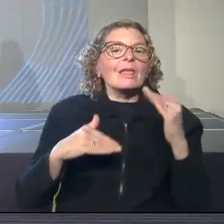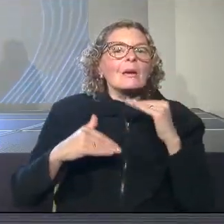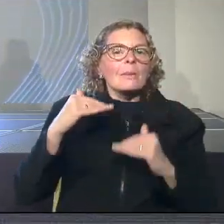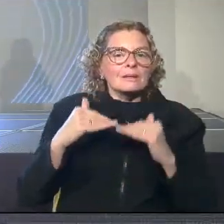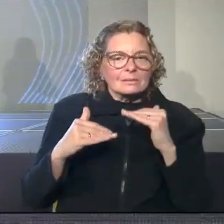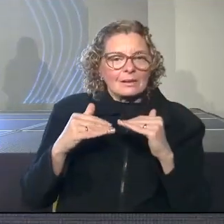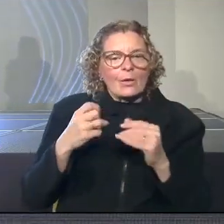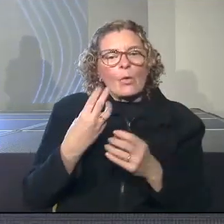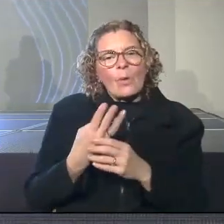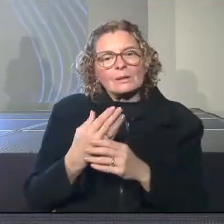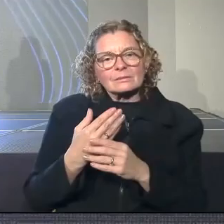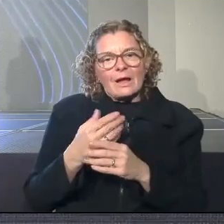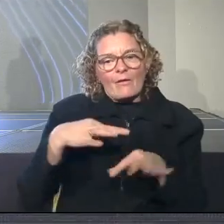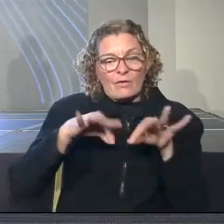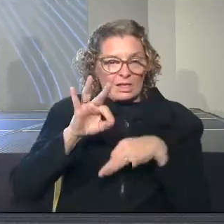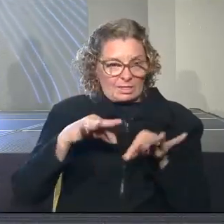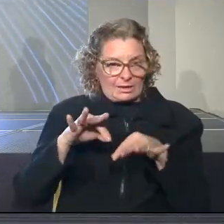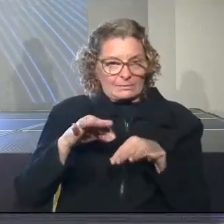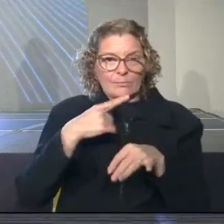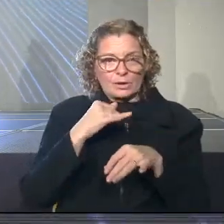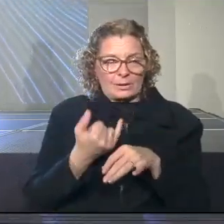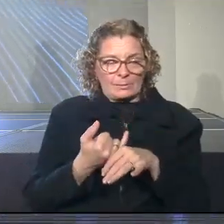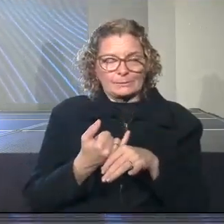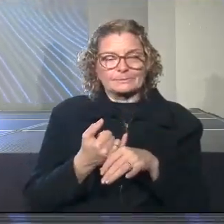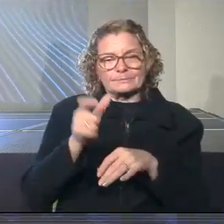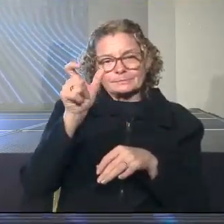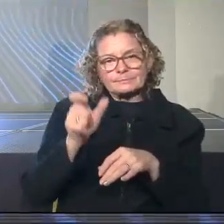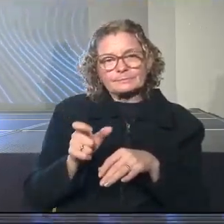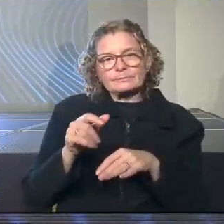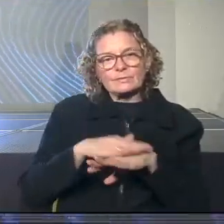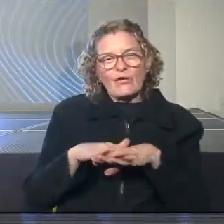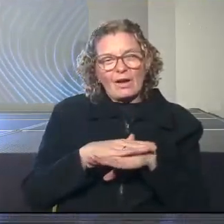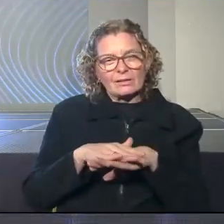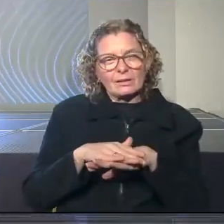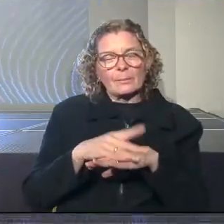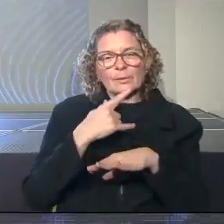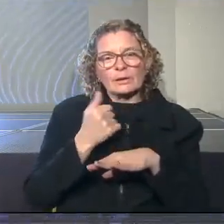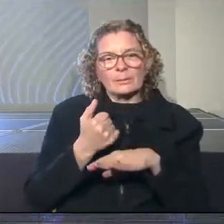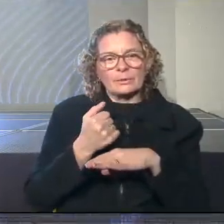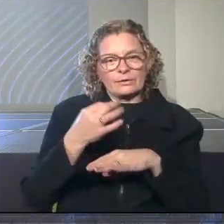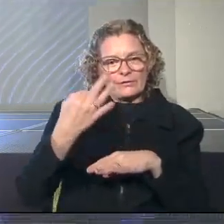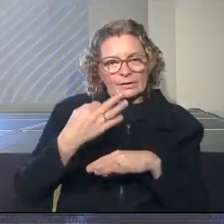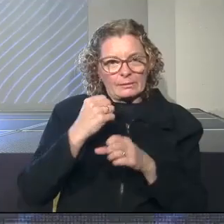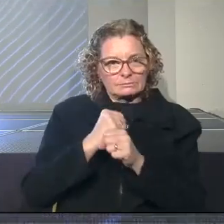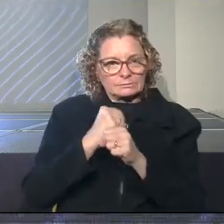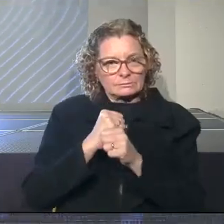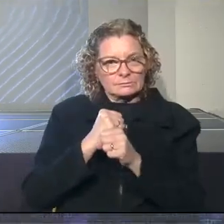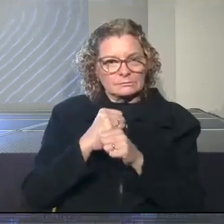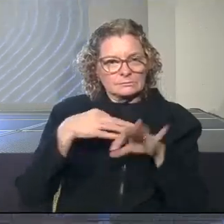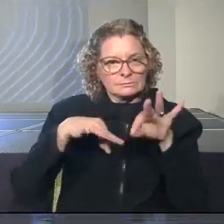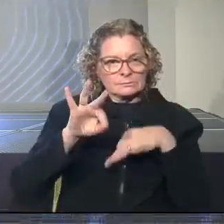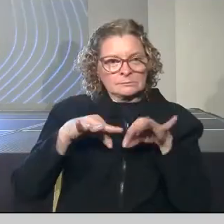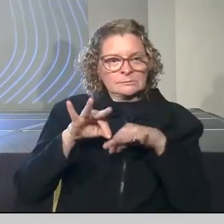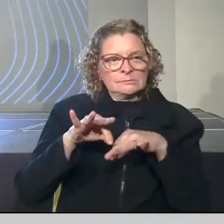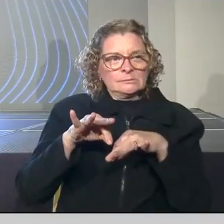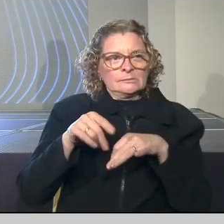de qué volumen de ventas genere el vendedor. Pero entonces se basa en el desempeño real que tuvo ese vendedor.